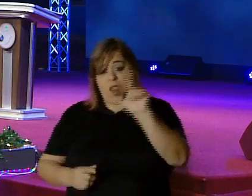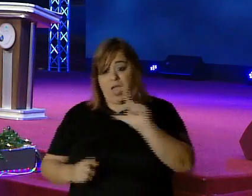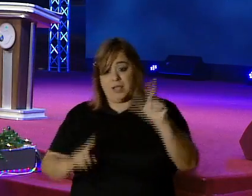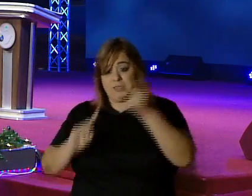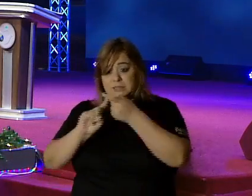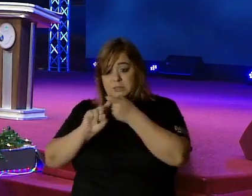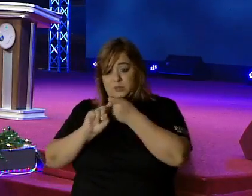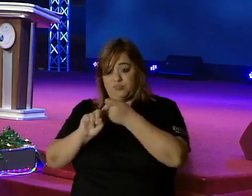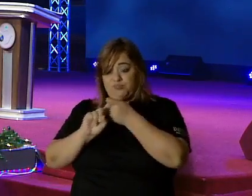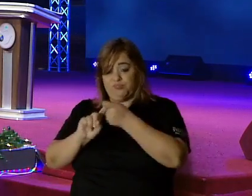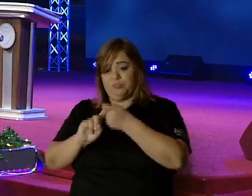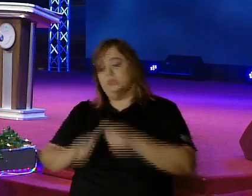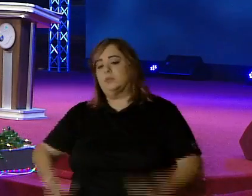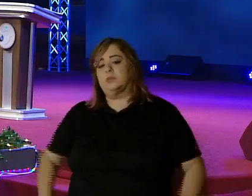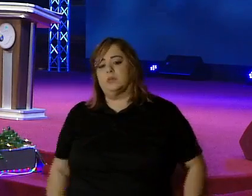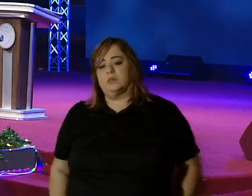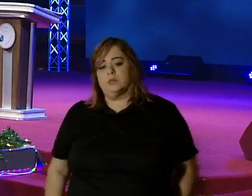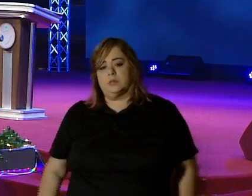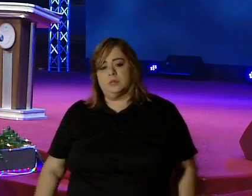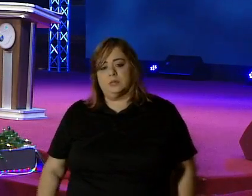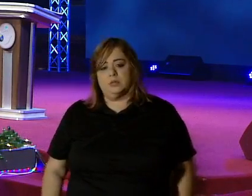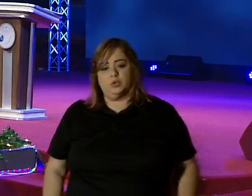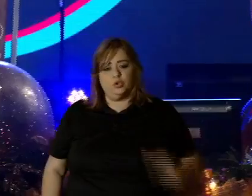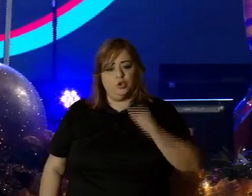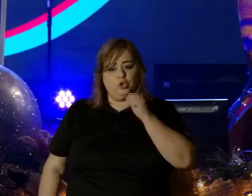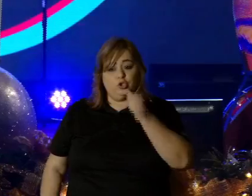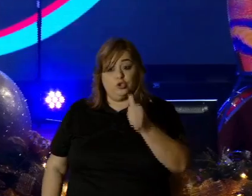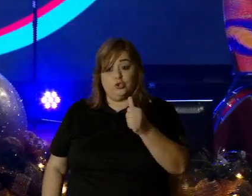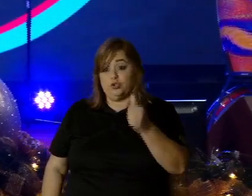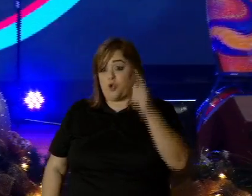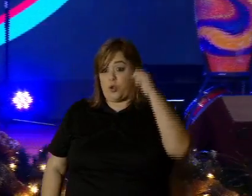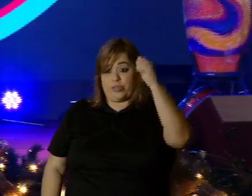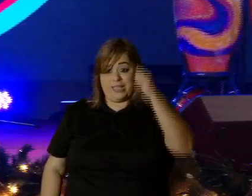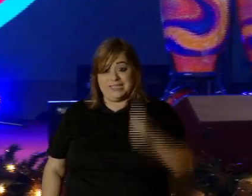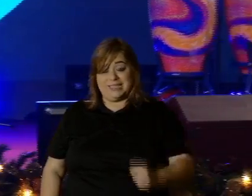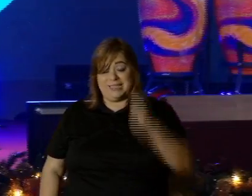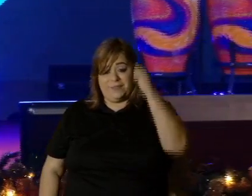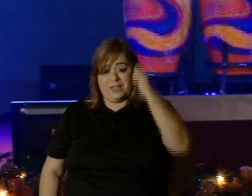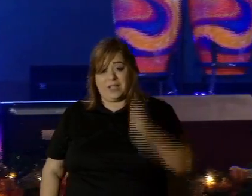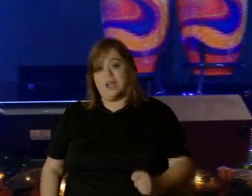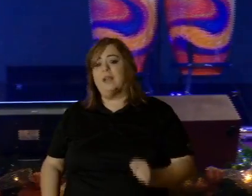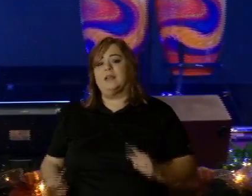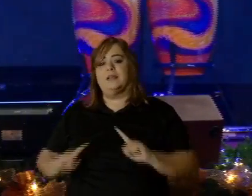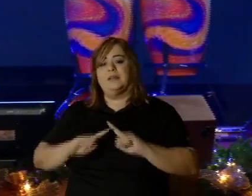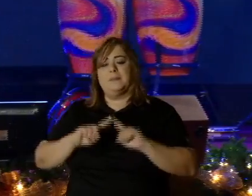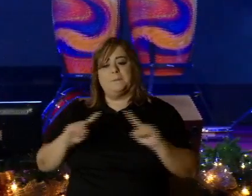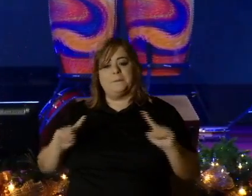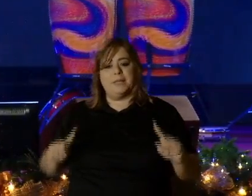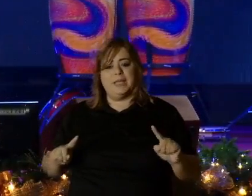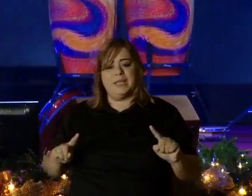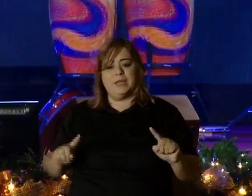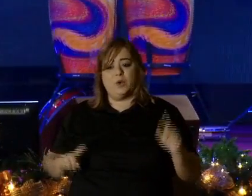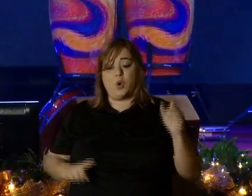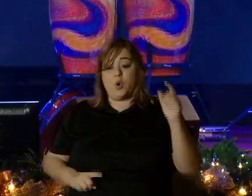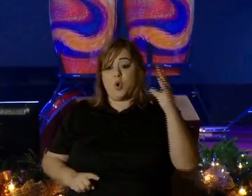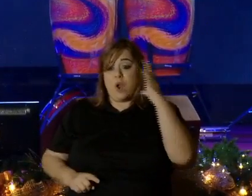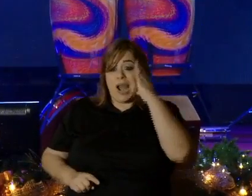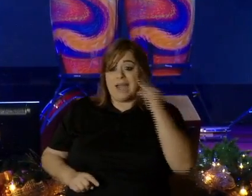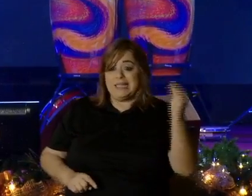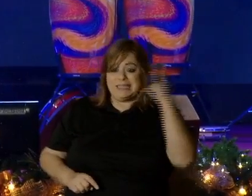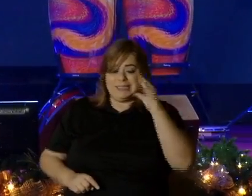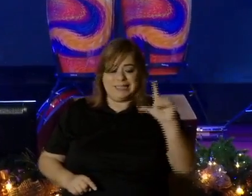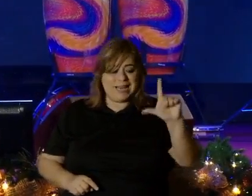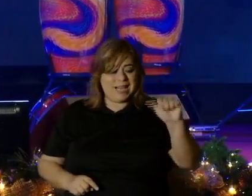había hecho un milagro, todavía no ha ido a testificar a ninguna parte, todavía no ha pasado algo en la vida de Lázaro que marque esa